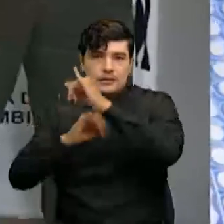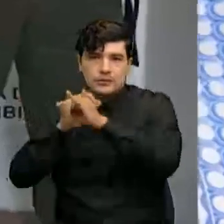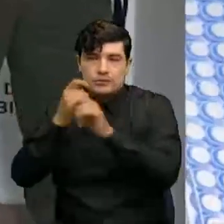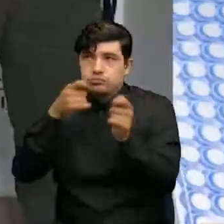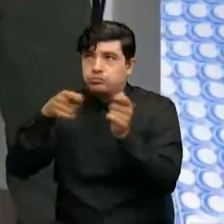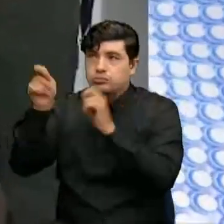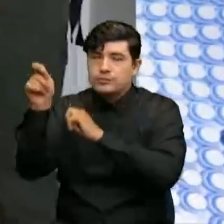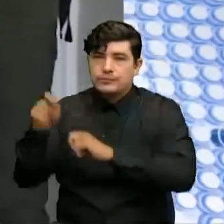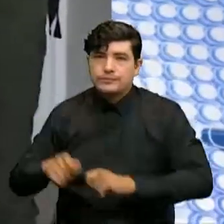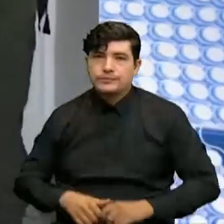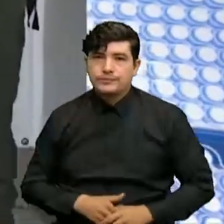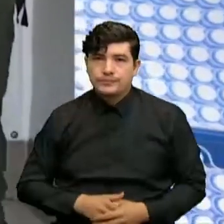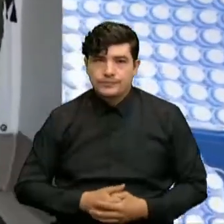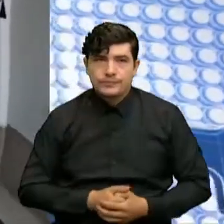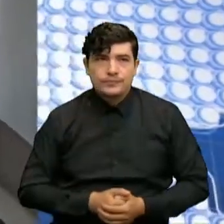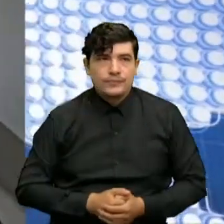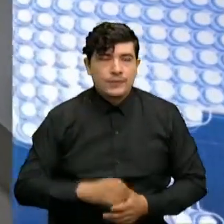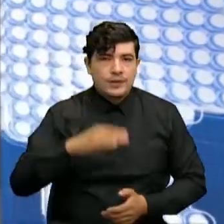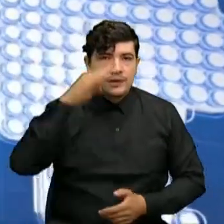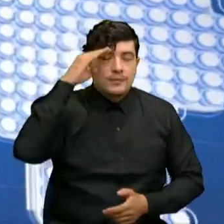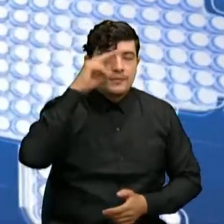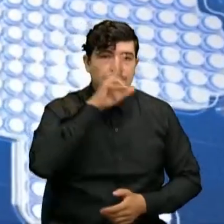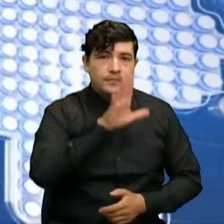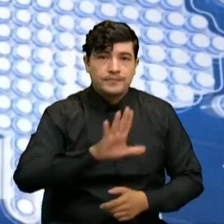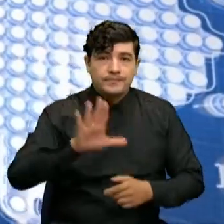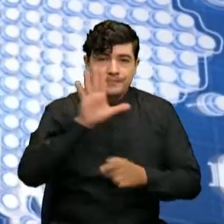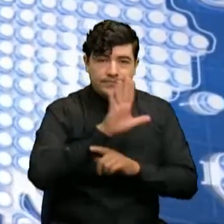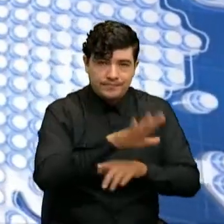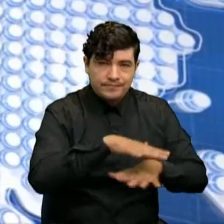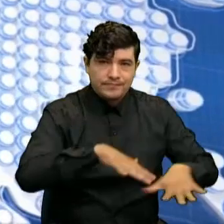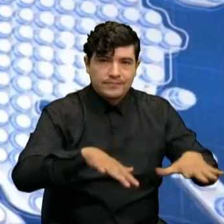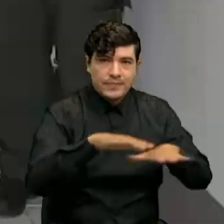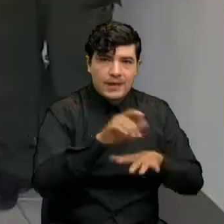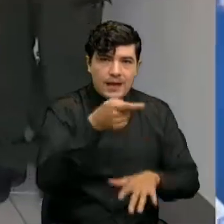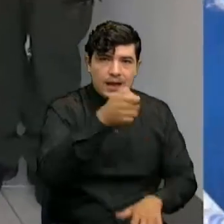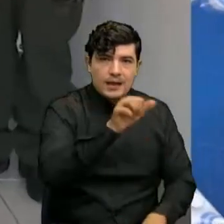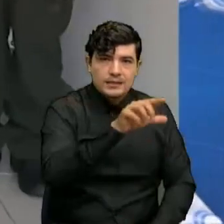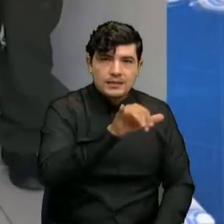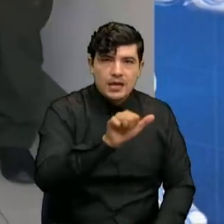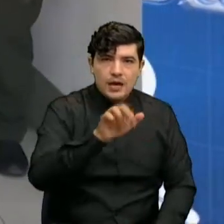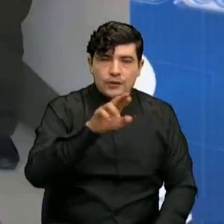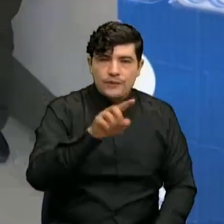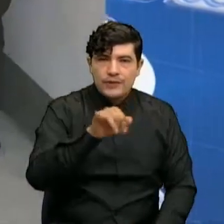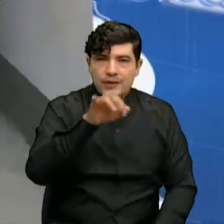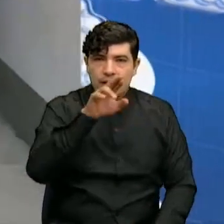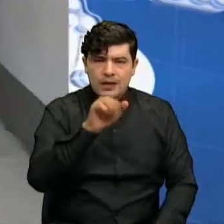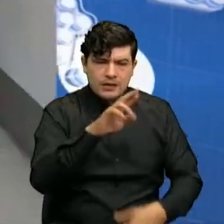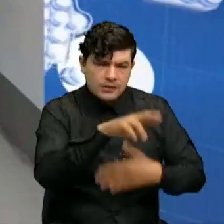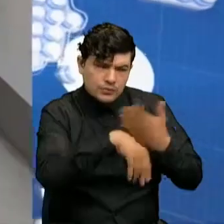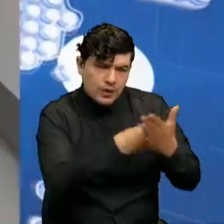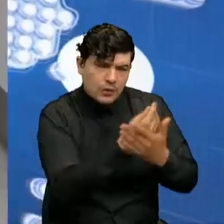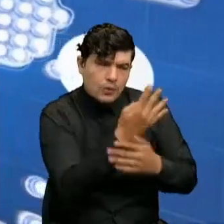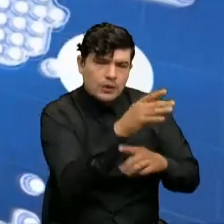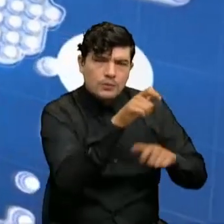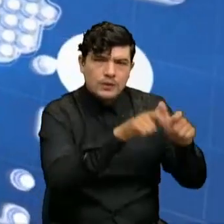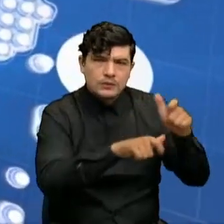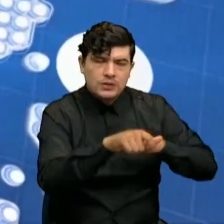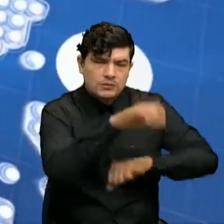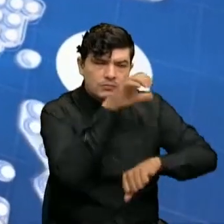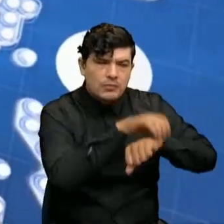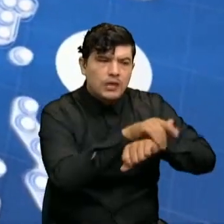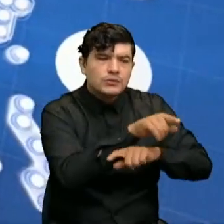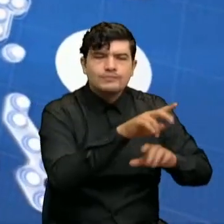en operativos adelantados por la policía nacional en la provincia de garcía rovira deja como saldo cuatro personas capturadas por minería ilegal